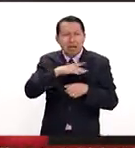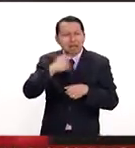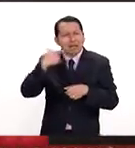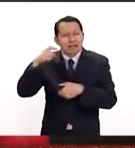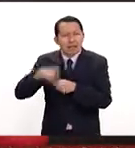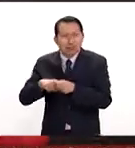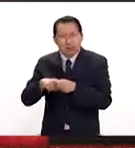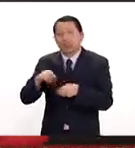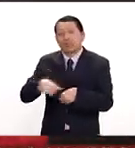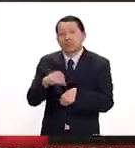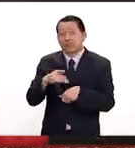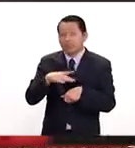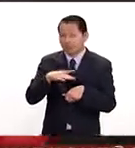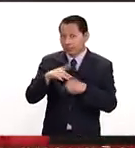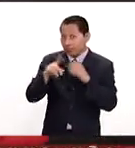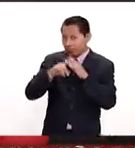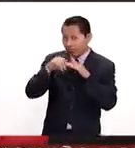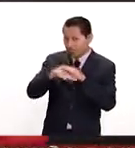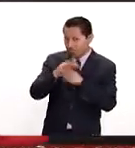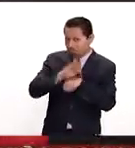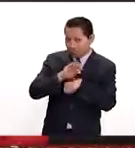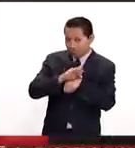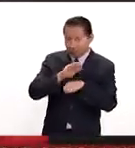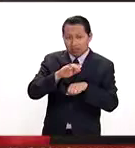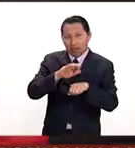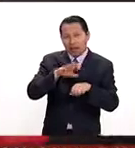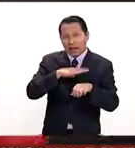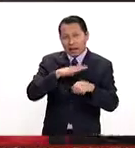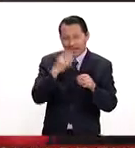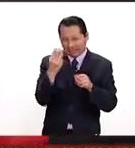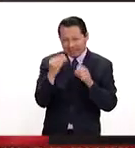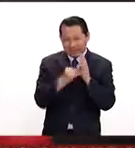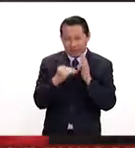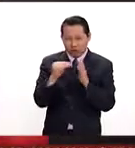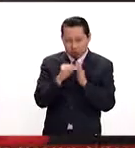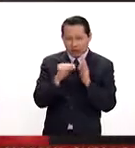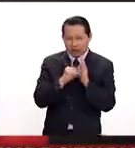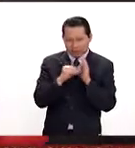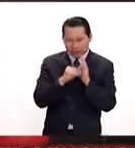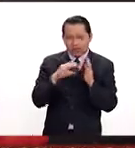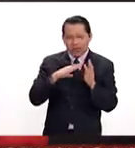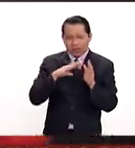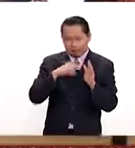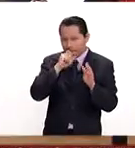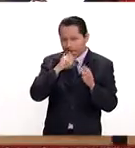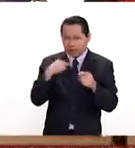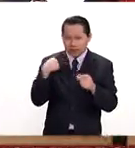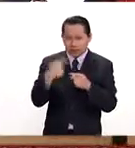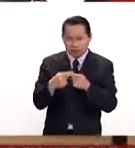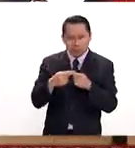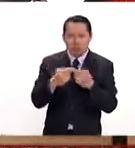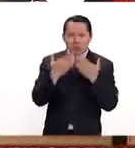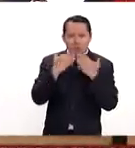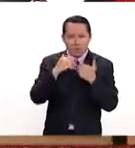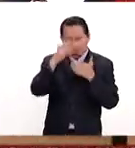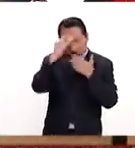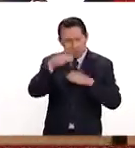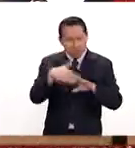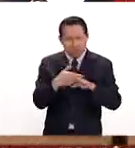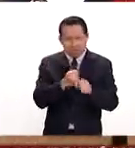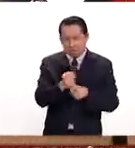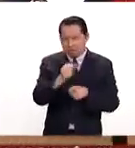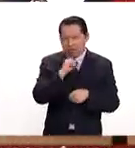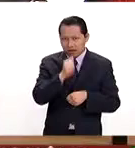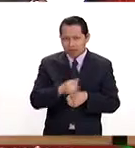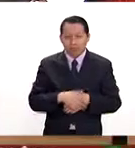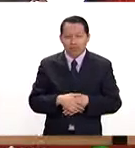refugiado ha cometido un acto terrorista en suelo estadounidense, de los 3 millones que ha admitido durante las décadas. Ahí, ¿no? Y no solamente alimenta